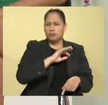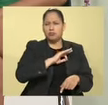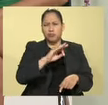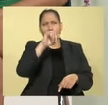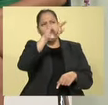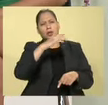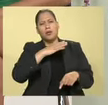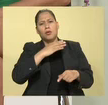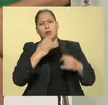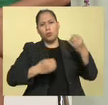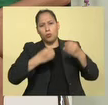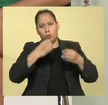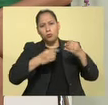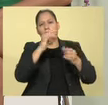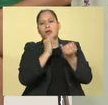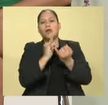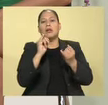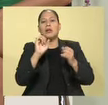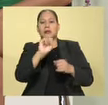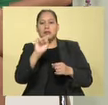los juzgados o también en la secretaría de seguridad pública